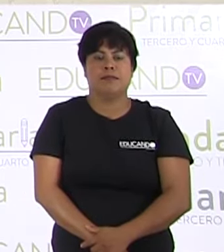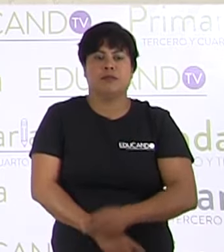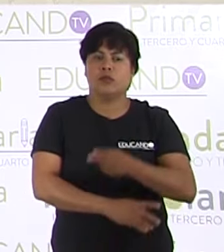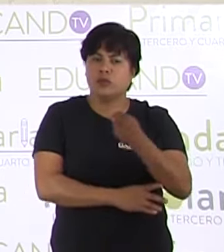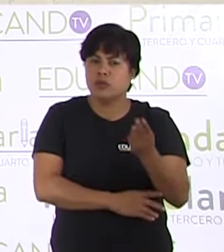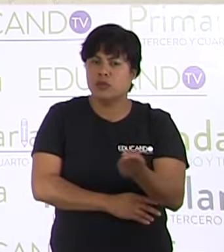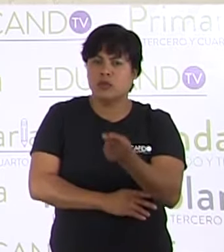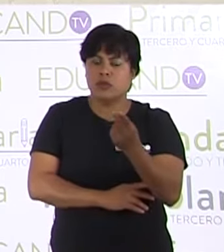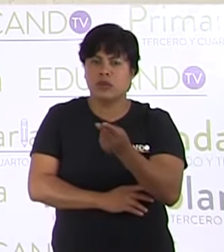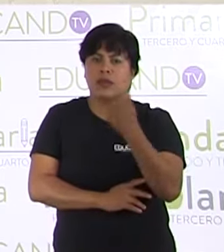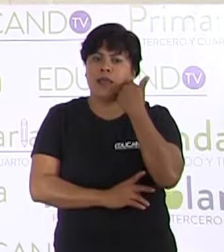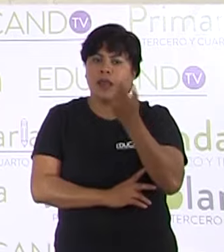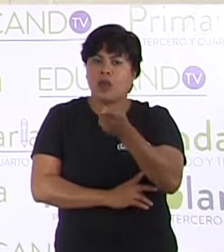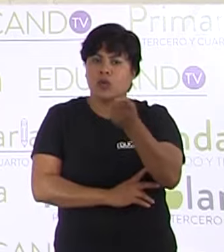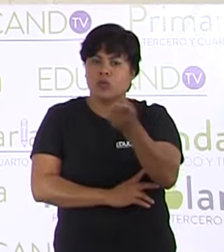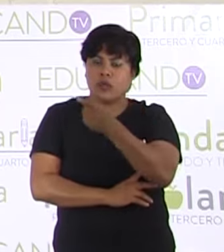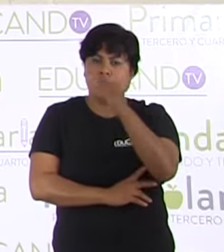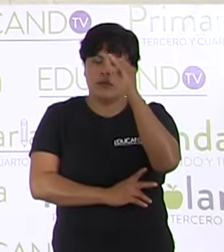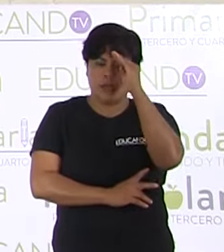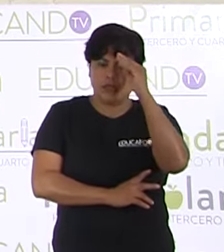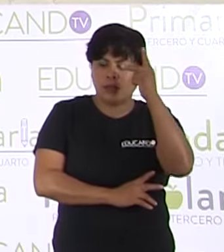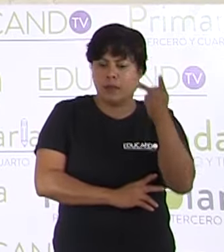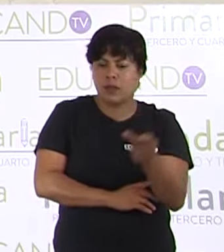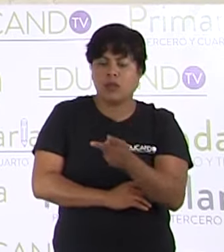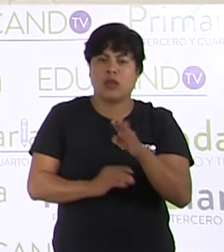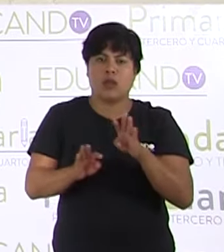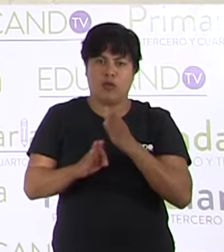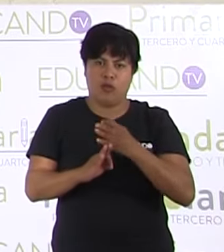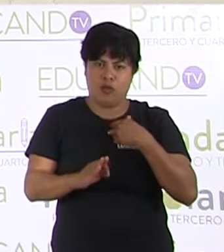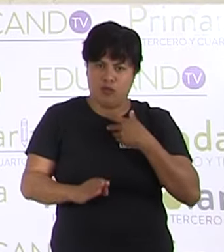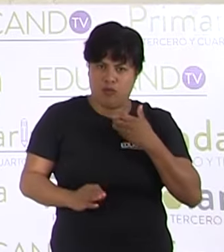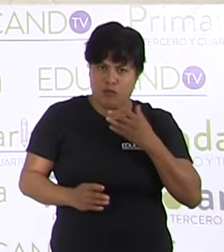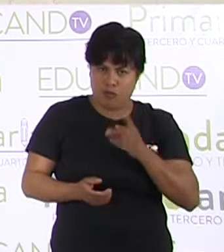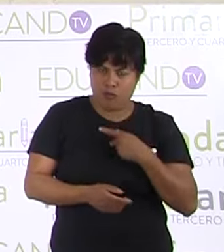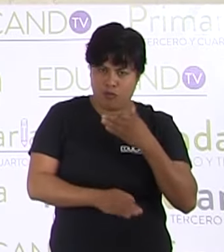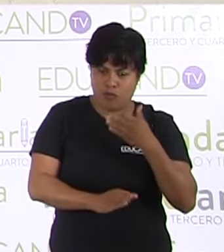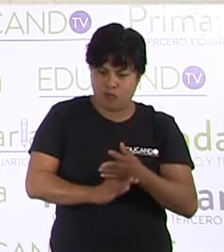ustedes quiero que piensen en esta pregunta que les voy a